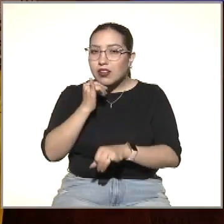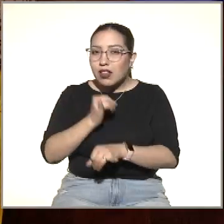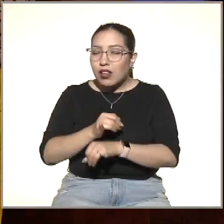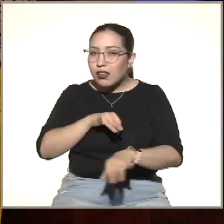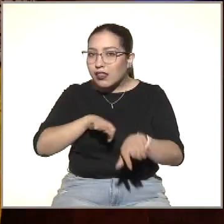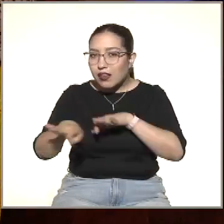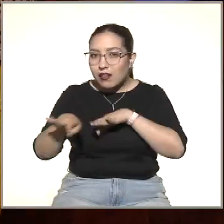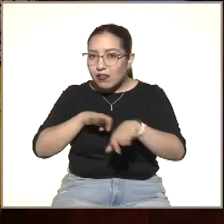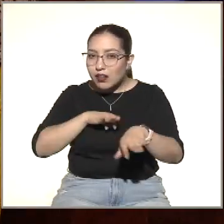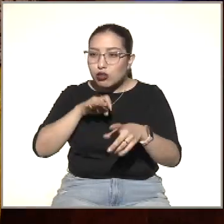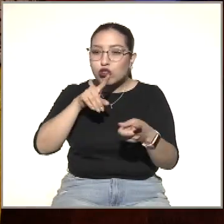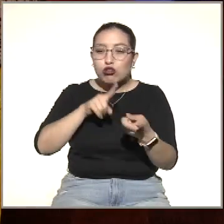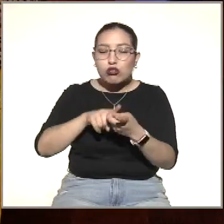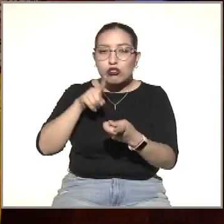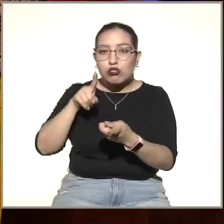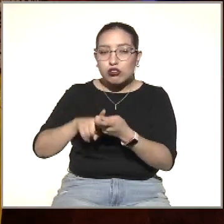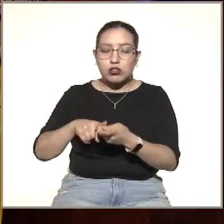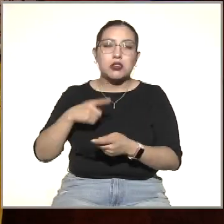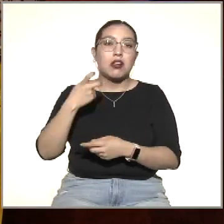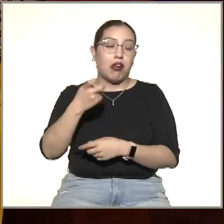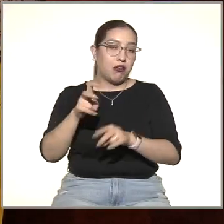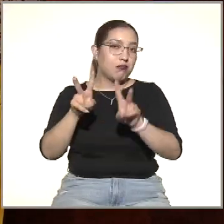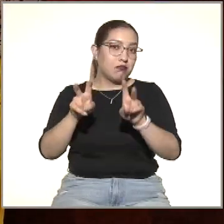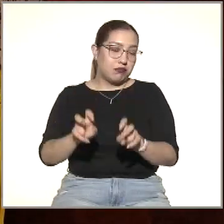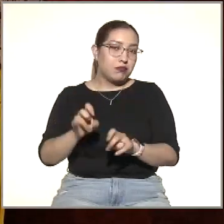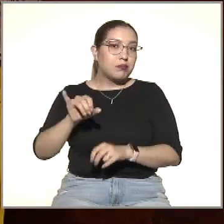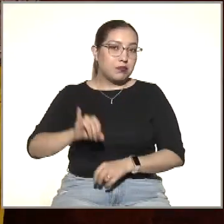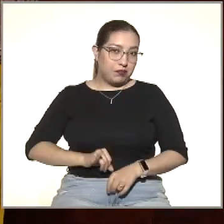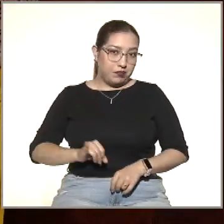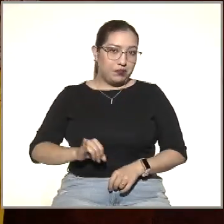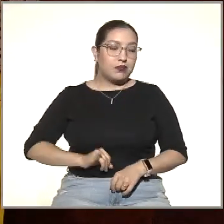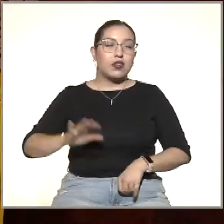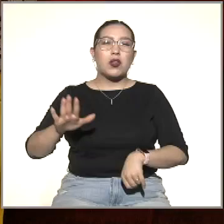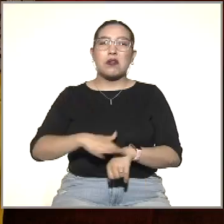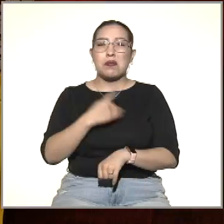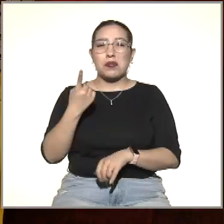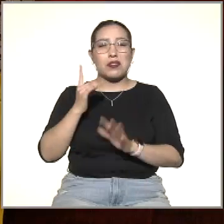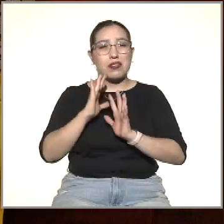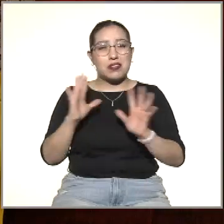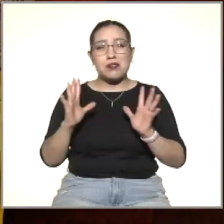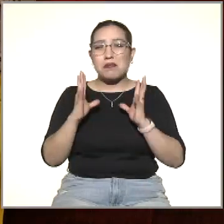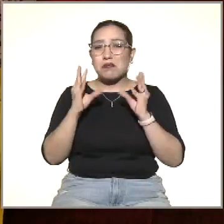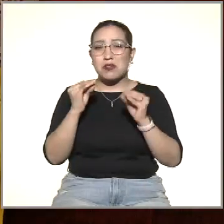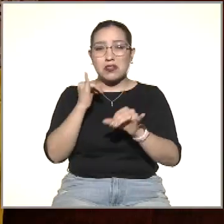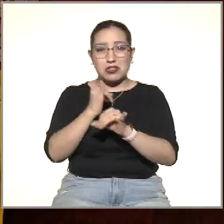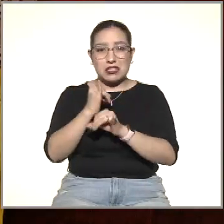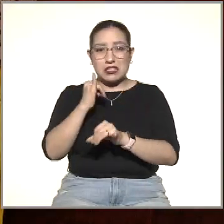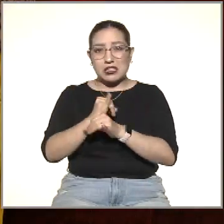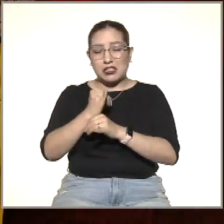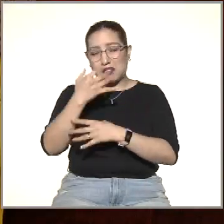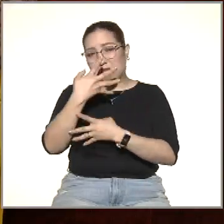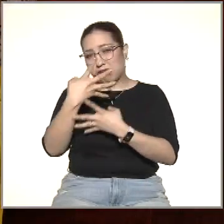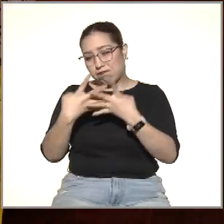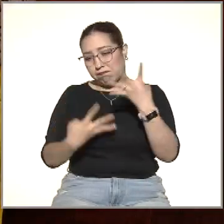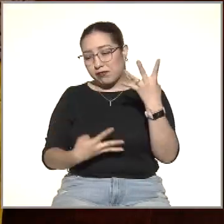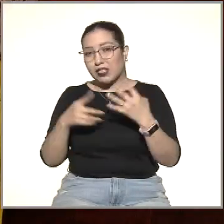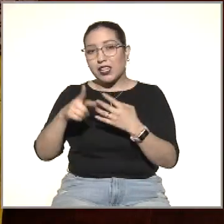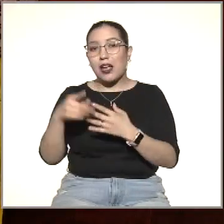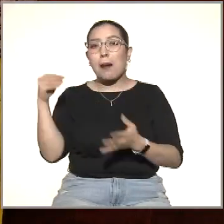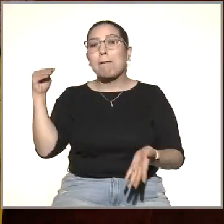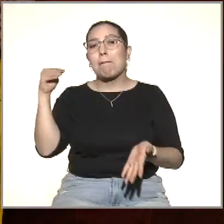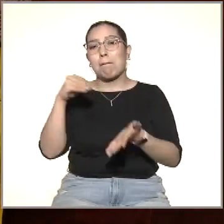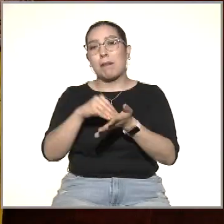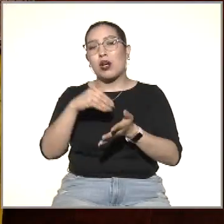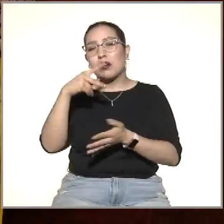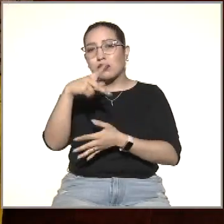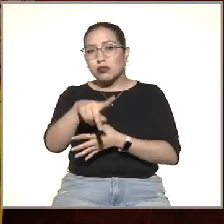puede ser algo innovador, complejo, abrumador, porque ya existen muchísimas plataformas digitales en donde podemos poner nuestro perfil,